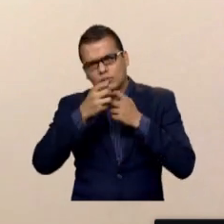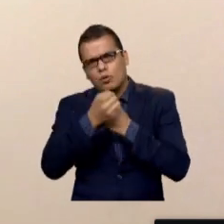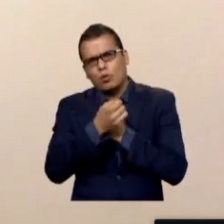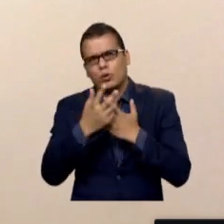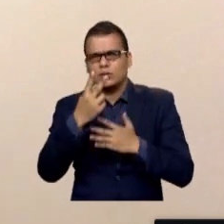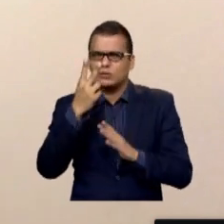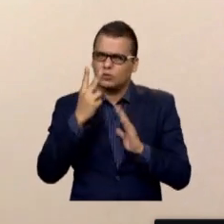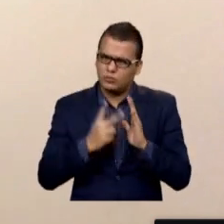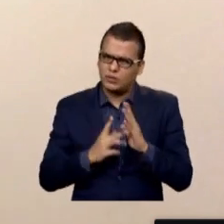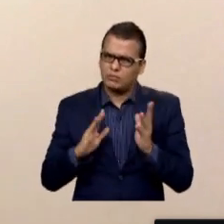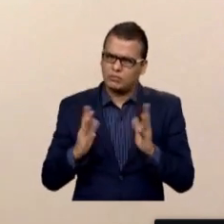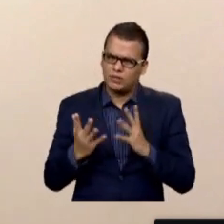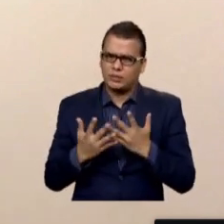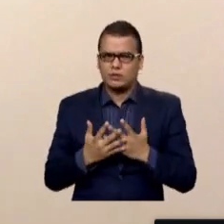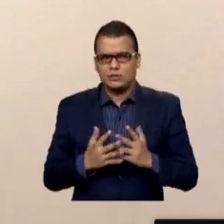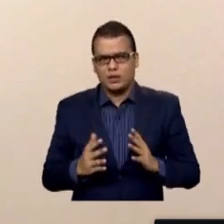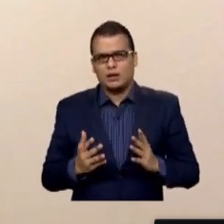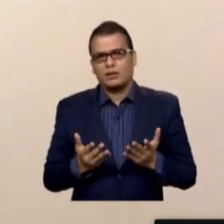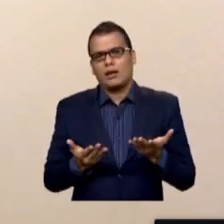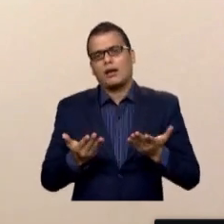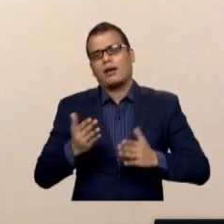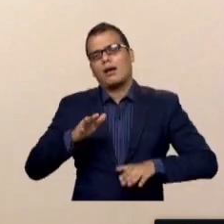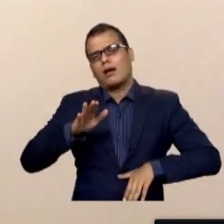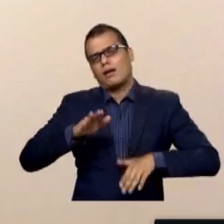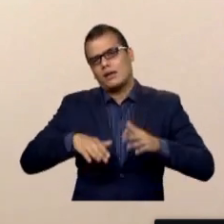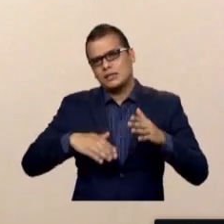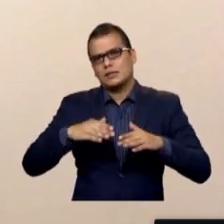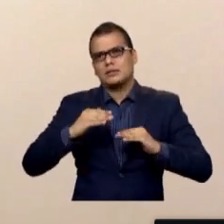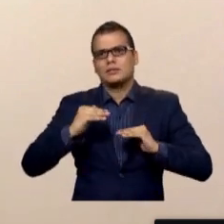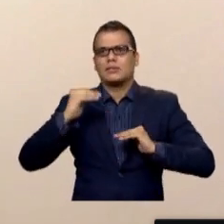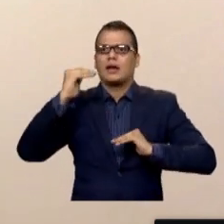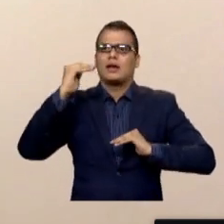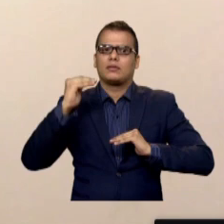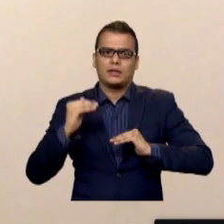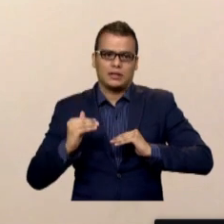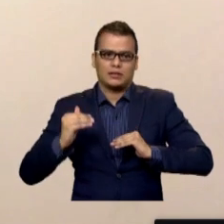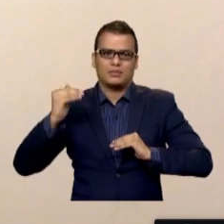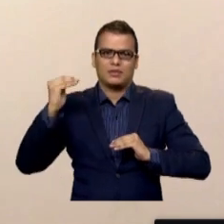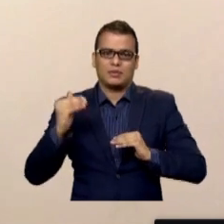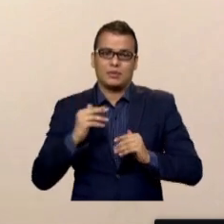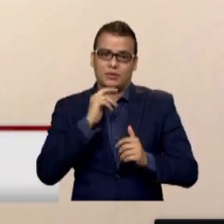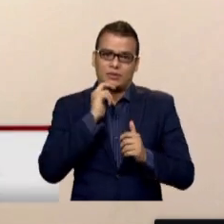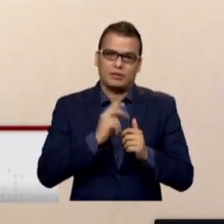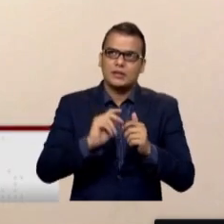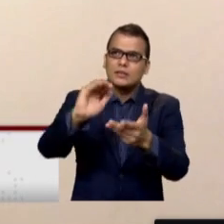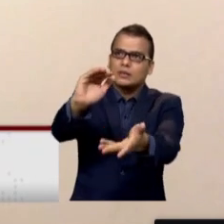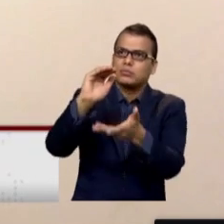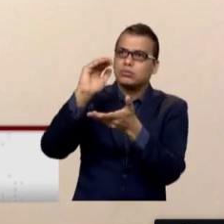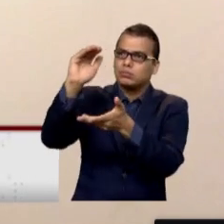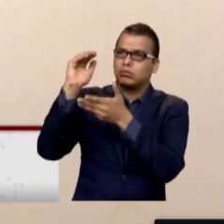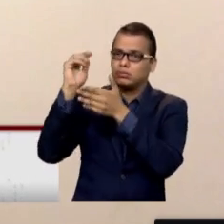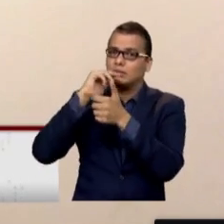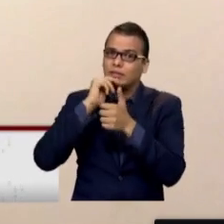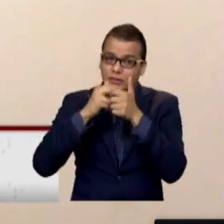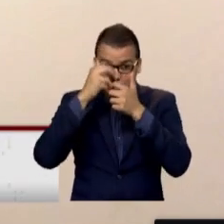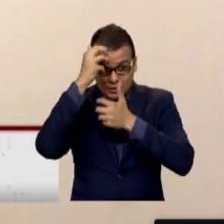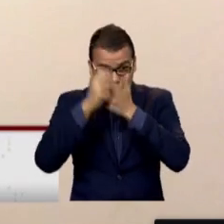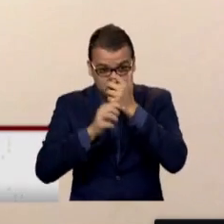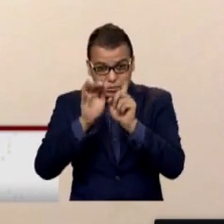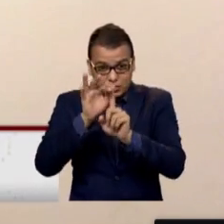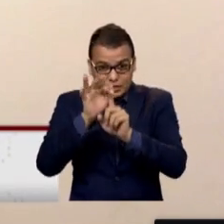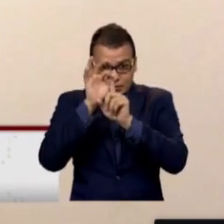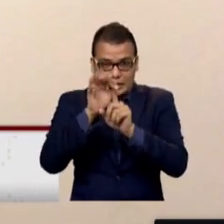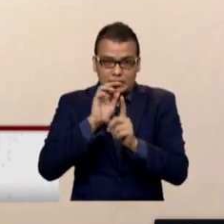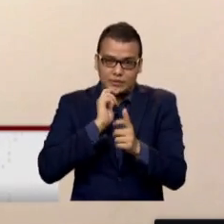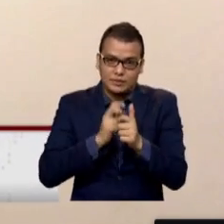hemos venido bajando. Usted sabe que hemos tenido muchas dificultades para conseguir en el mercado mundial pruebas, especialmente